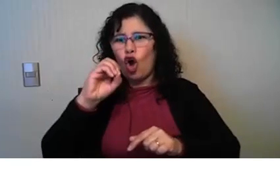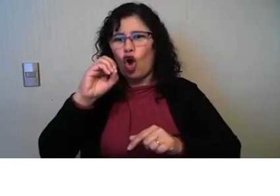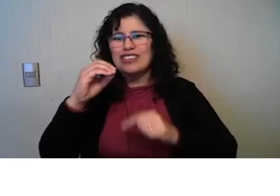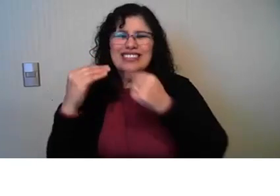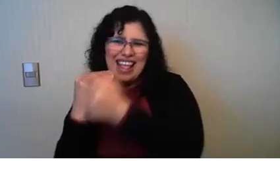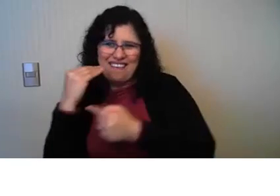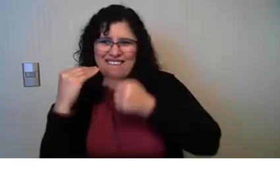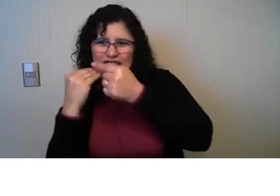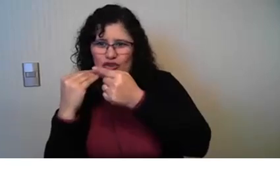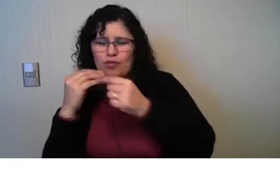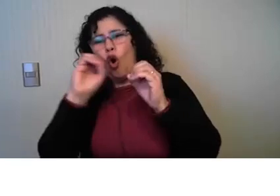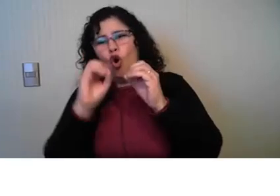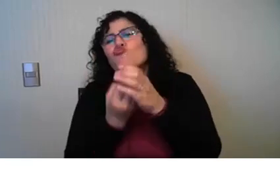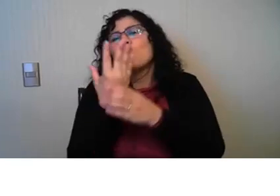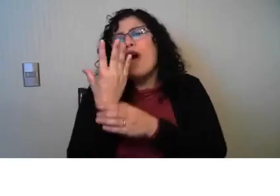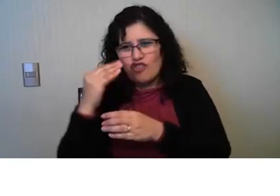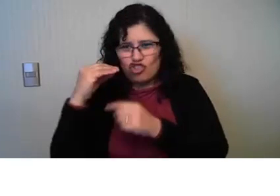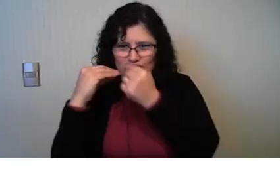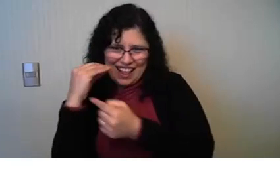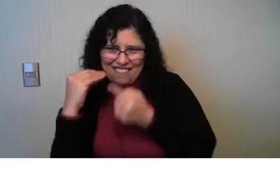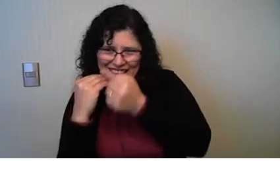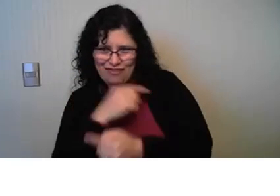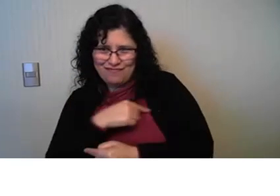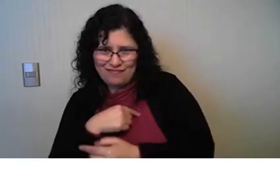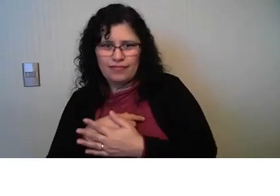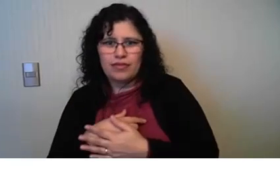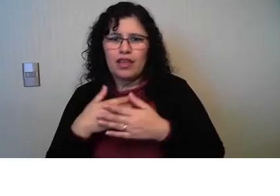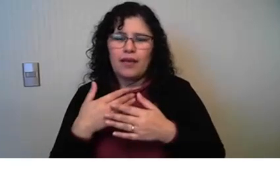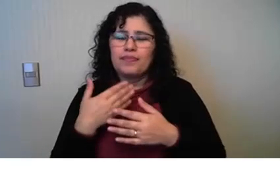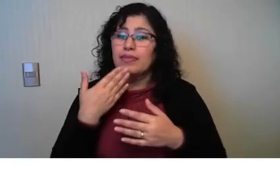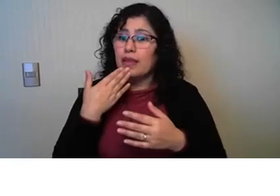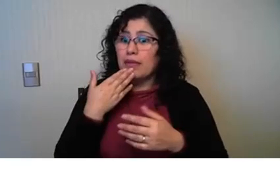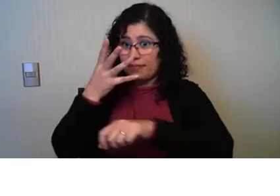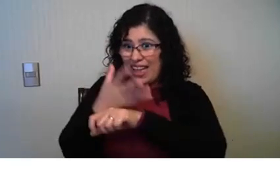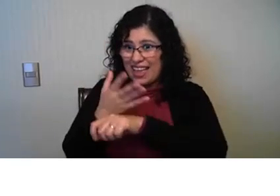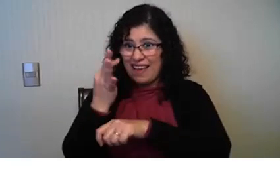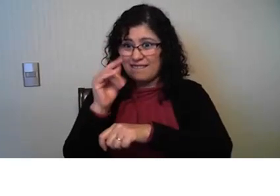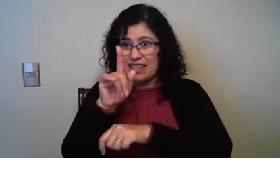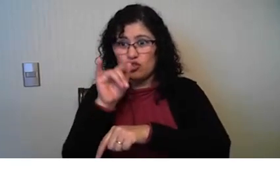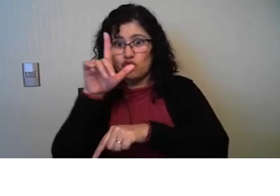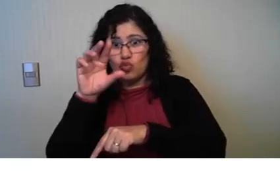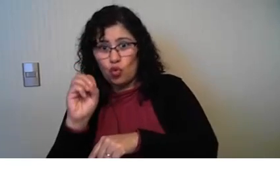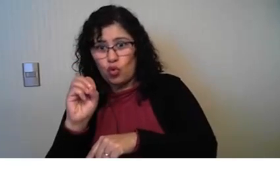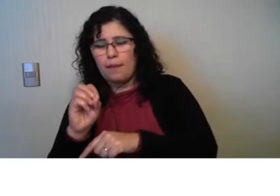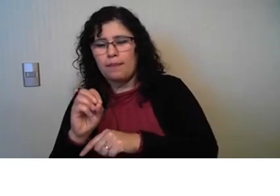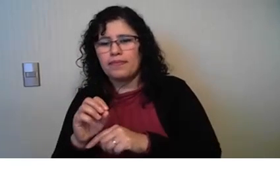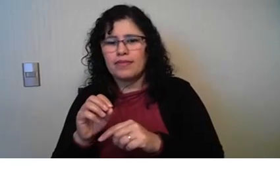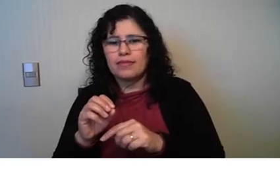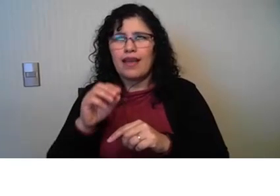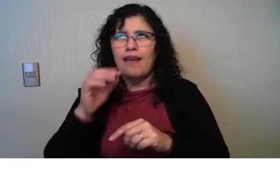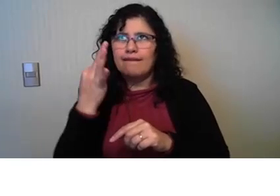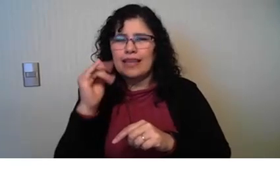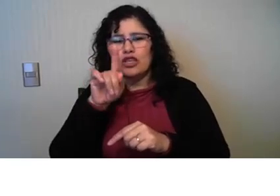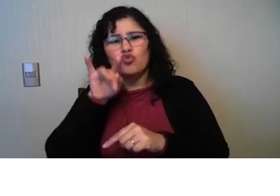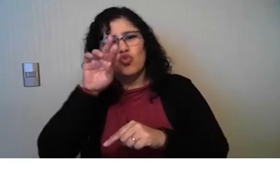Bueno, si estudian la anatomía descriptiva, van a encontrar algunas fisuras primarias, algunas fisuras horizontales, alguna